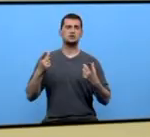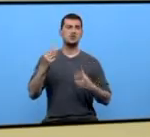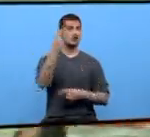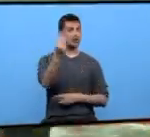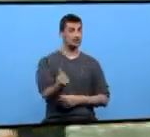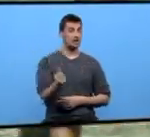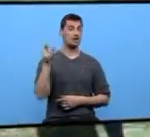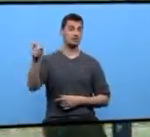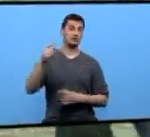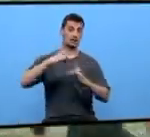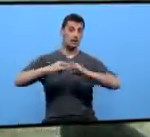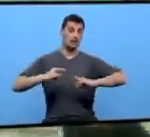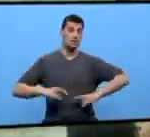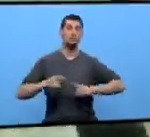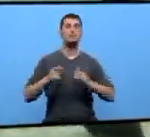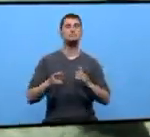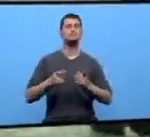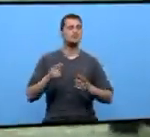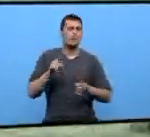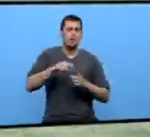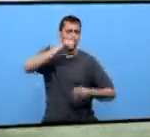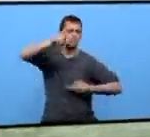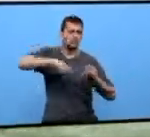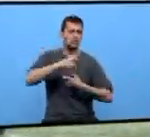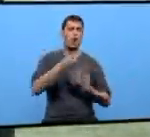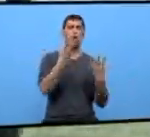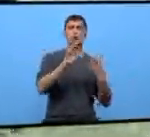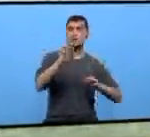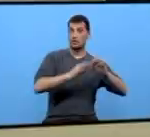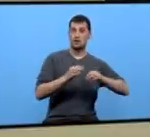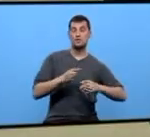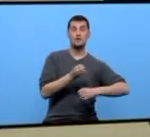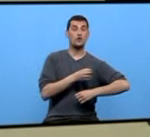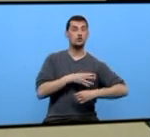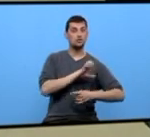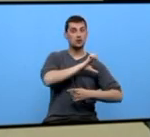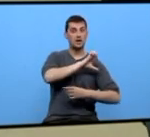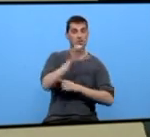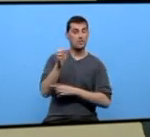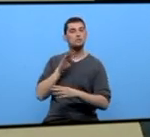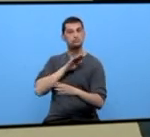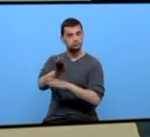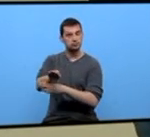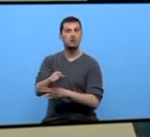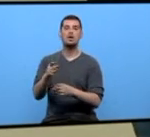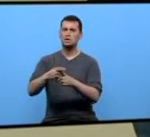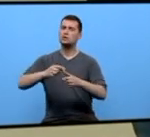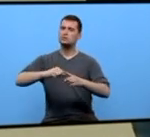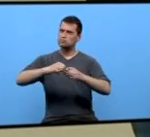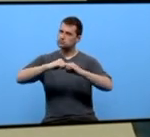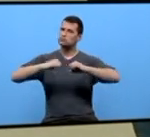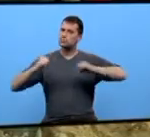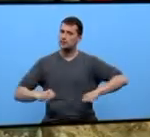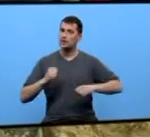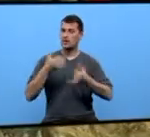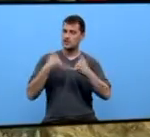tres días de certame. Ano tras ano, Surf Camp, financiado 80% con fondos europeos, estáse a afianzar como reclamo para a práctica